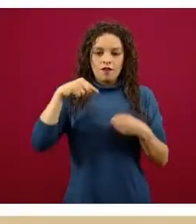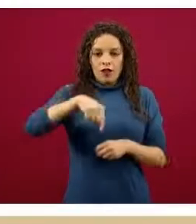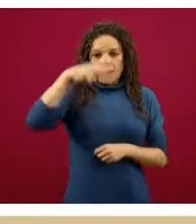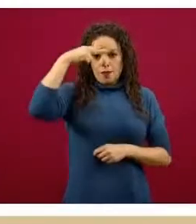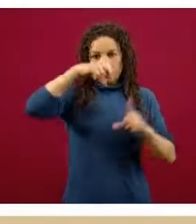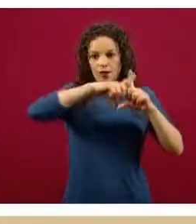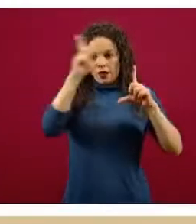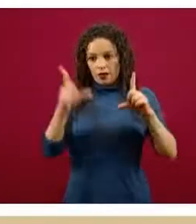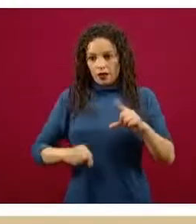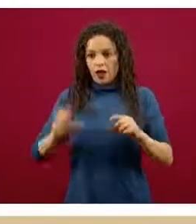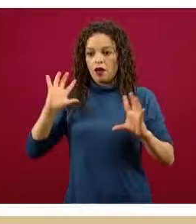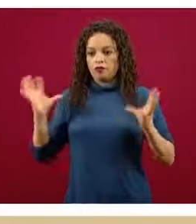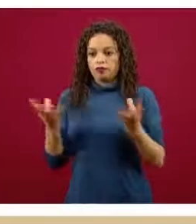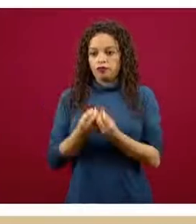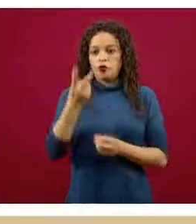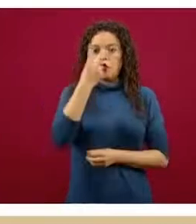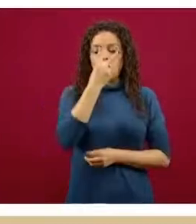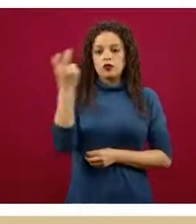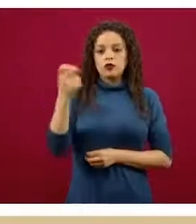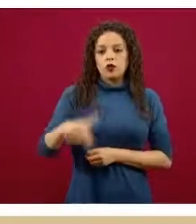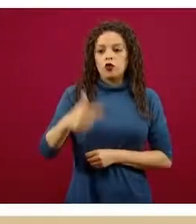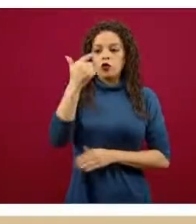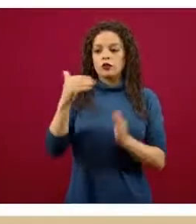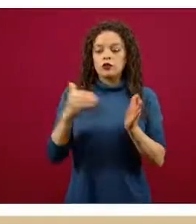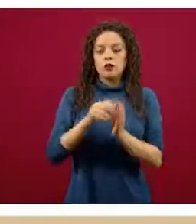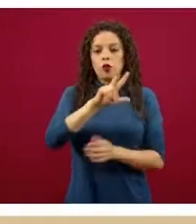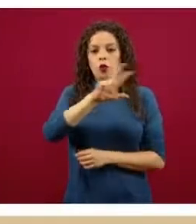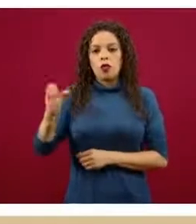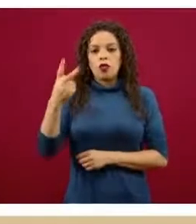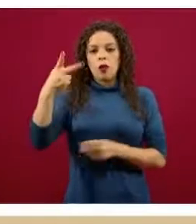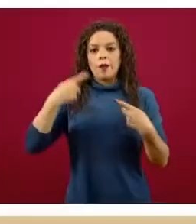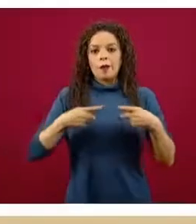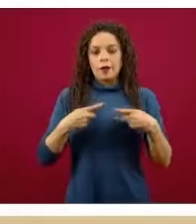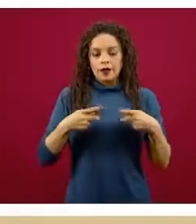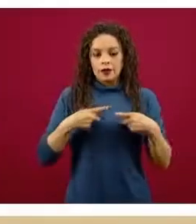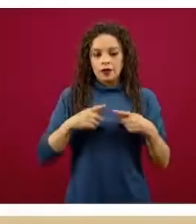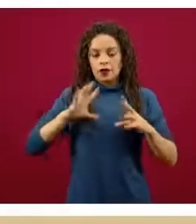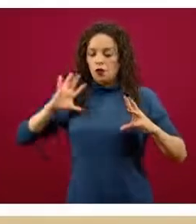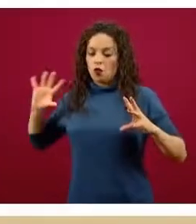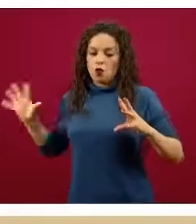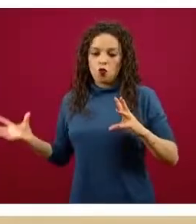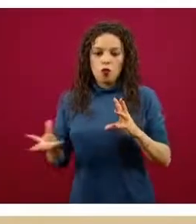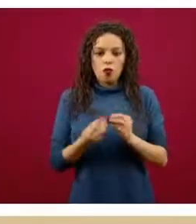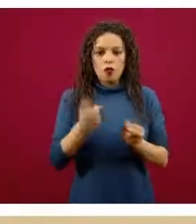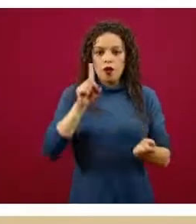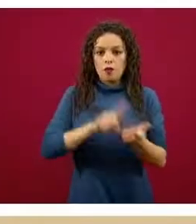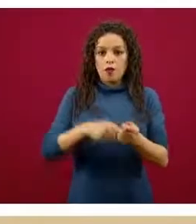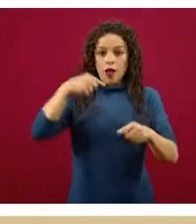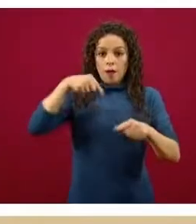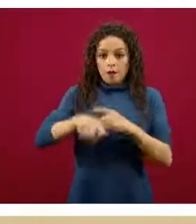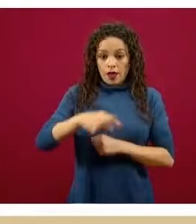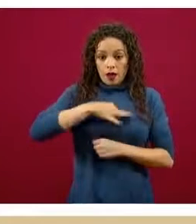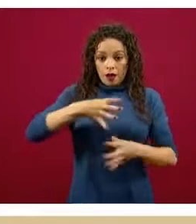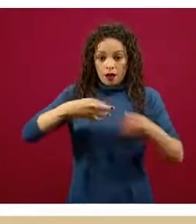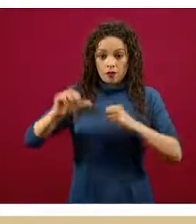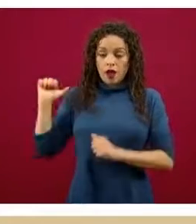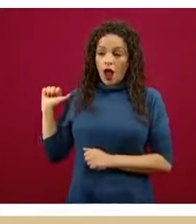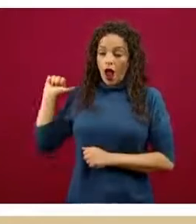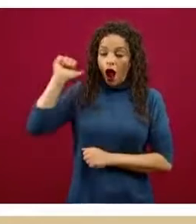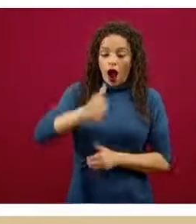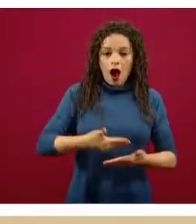total de 212,802 personas confirmadas acumuladas a lo largo de toda la epidemia. De